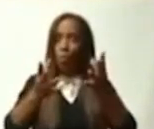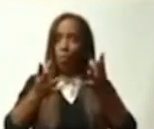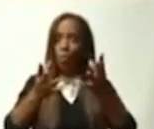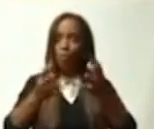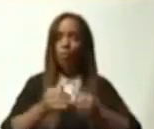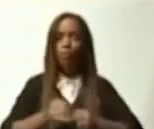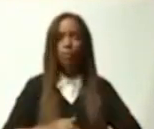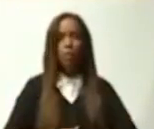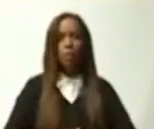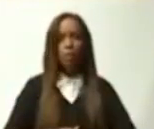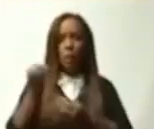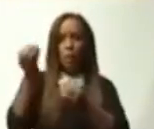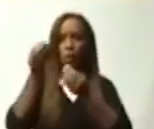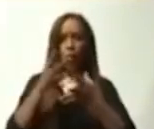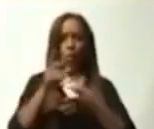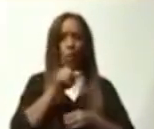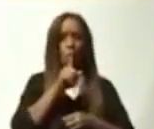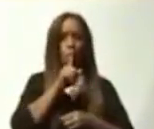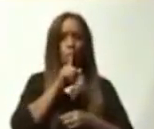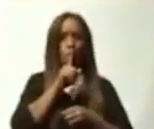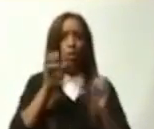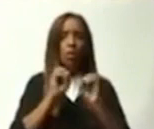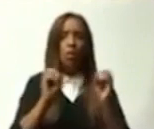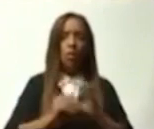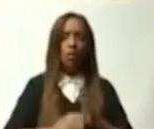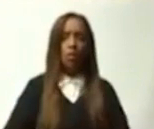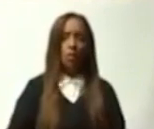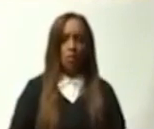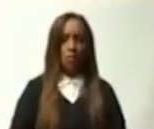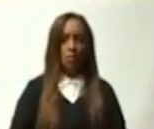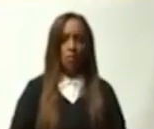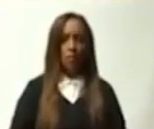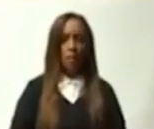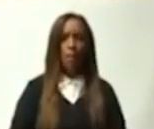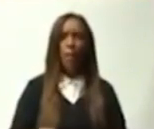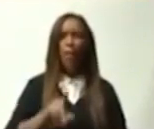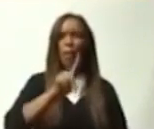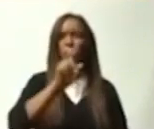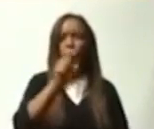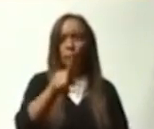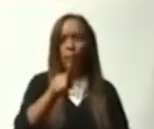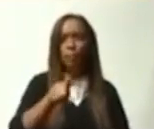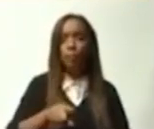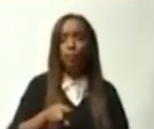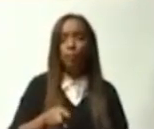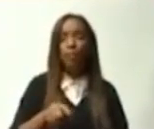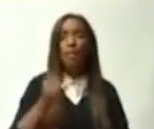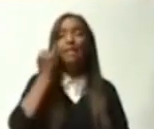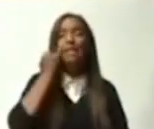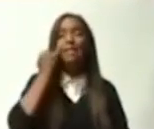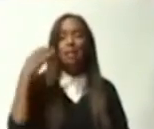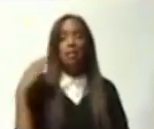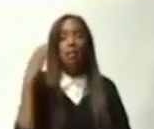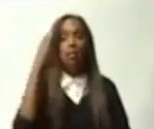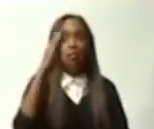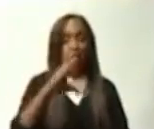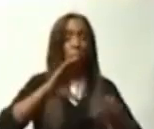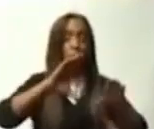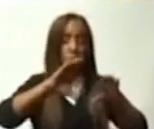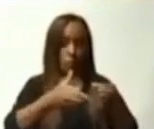dos preguntas. ¿Dónde está el informe de la comisión que fue designada para eso? Pero además,